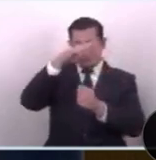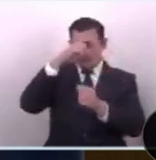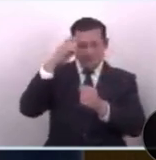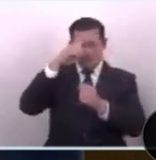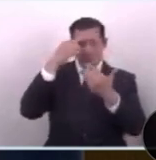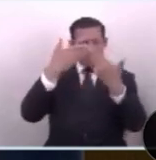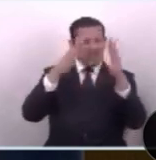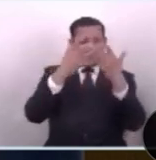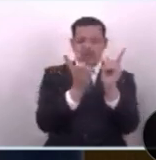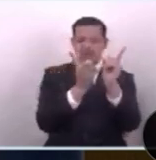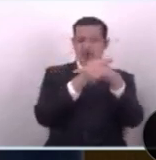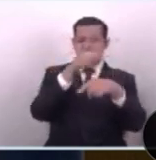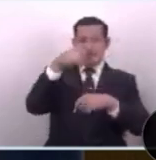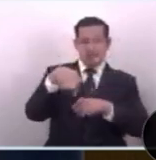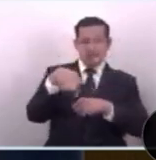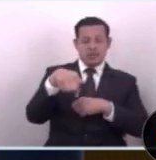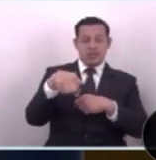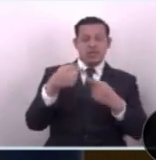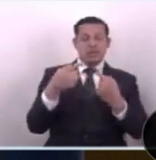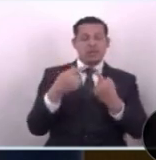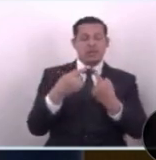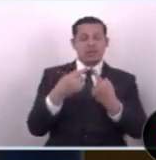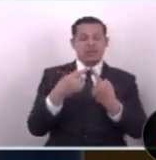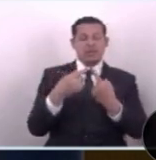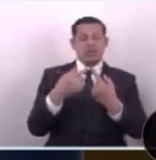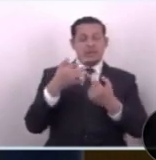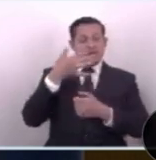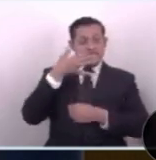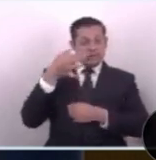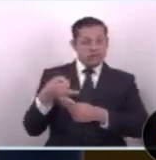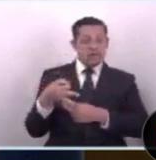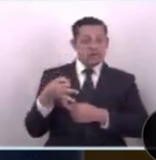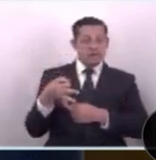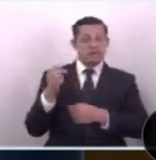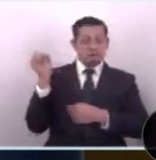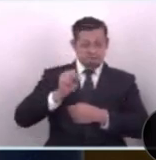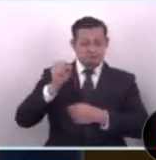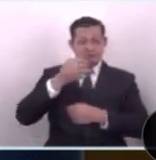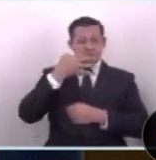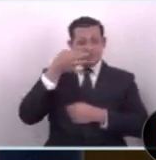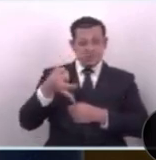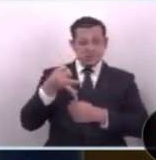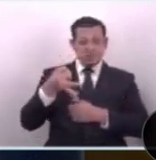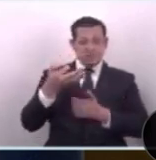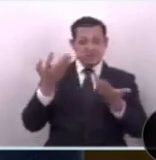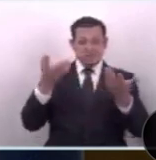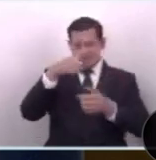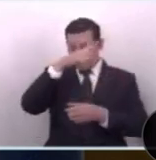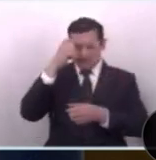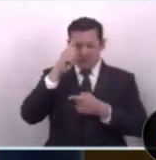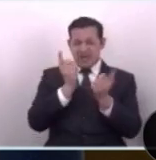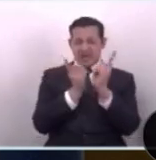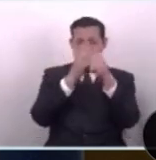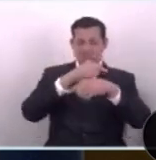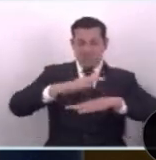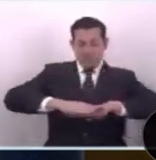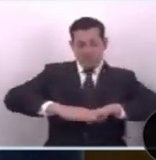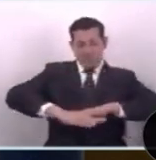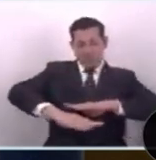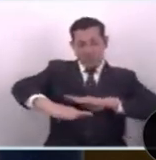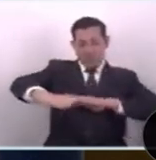muchísimas cosas aquí es cierto hemos hecho un montón cambiamos la alfombra